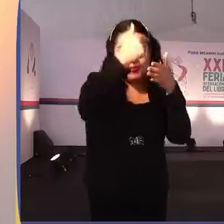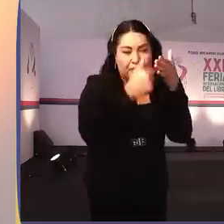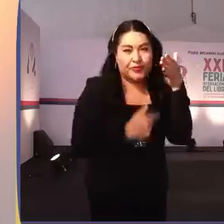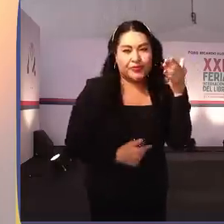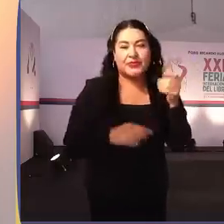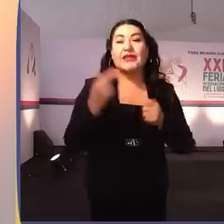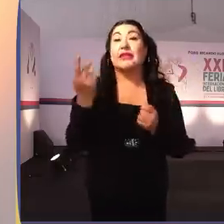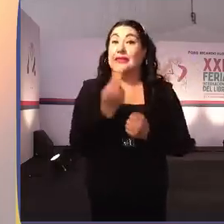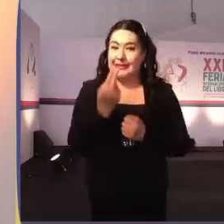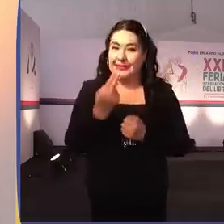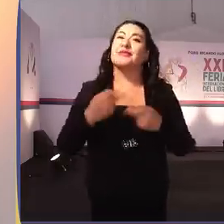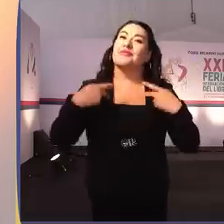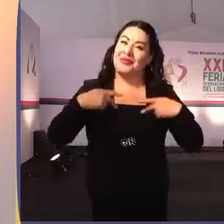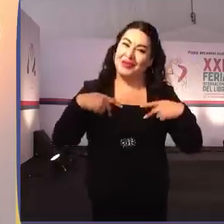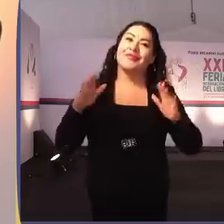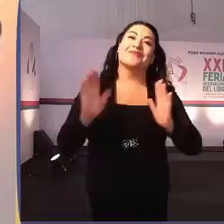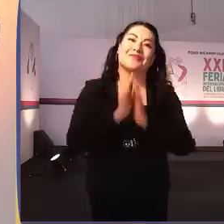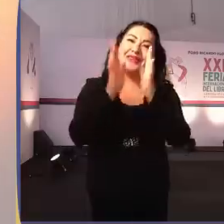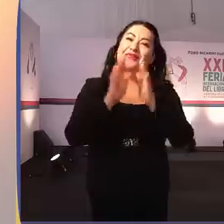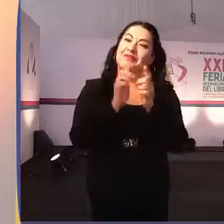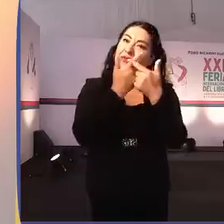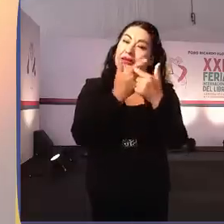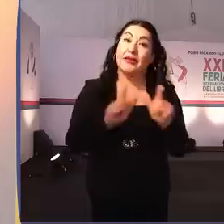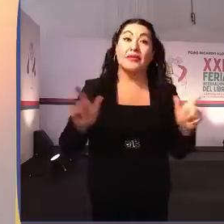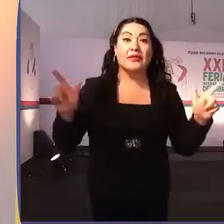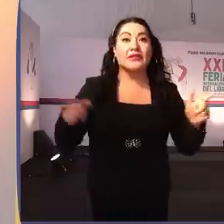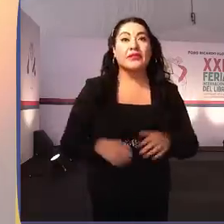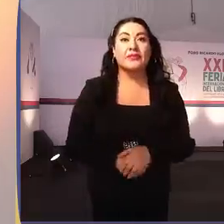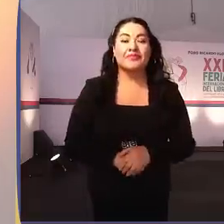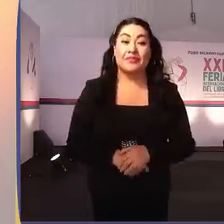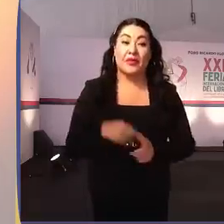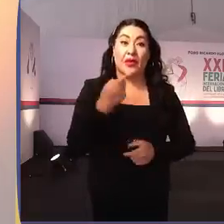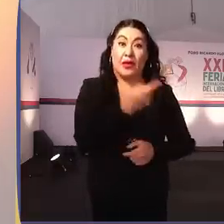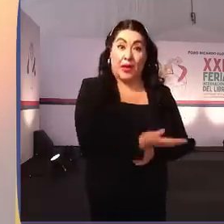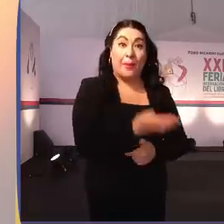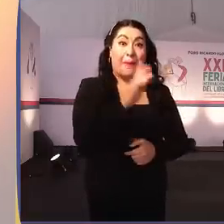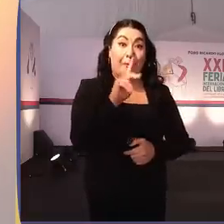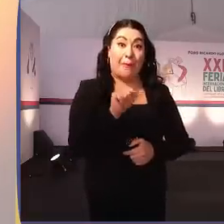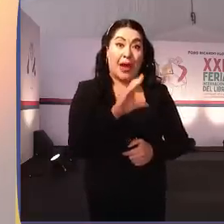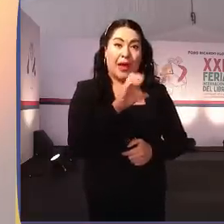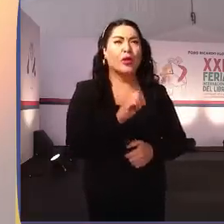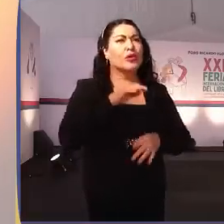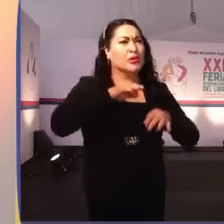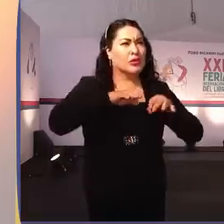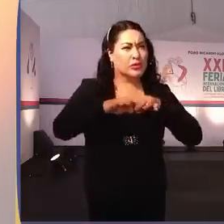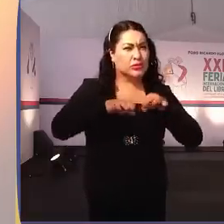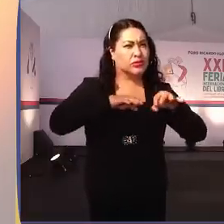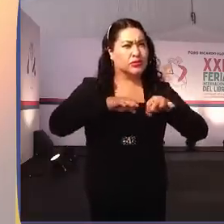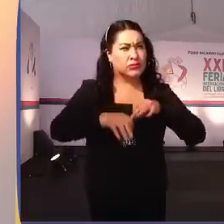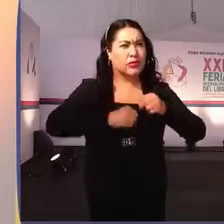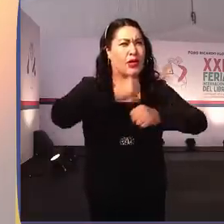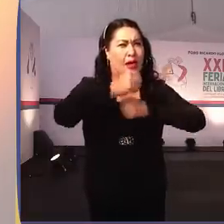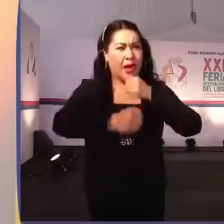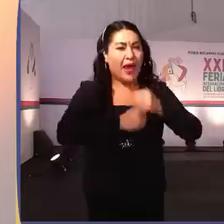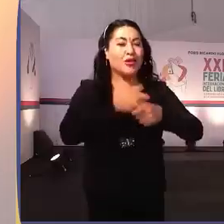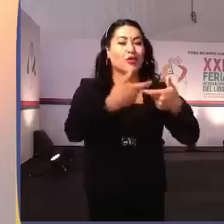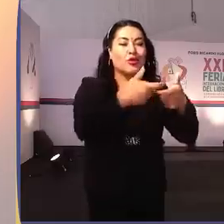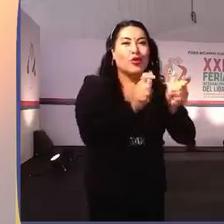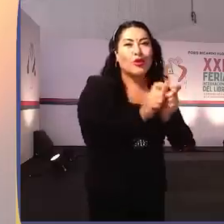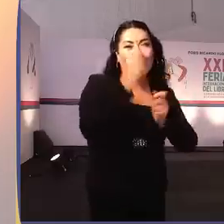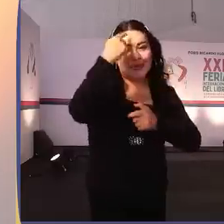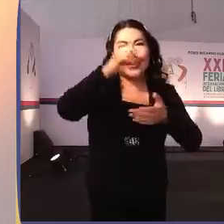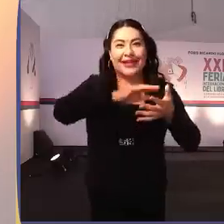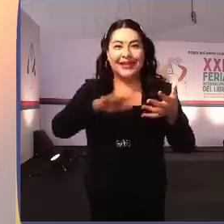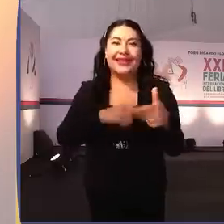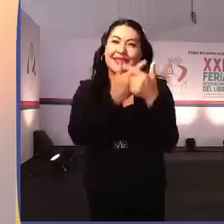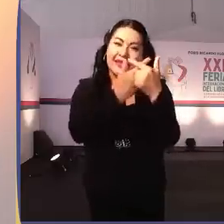de un régimen democrático. Entonces, bueno, pues con Paco hemos trabajado muchos años en Brigadas para Leer